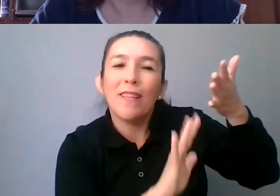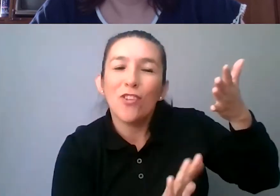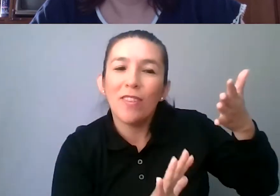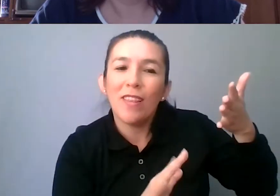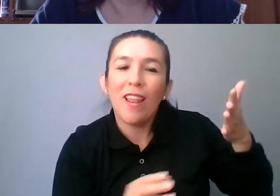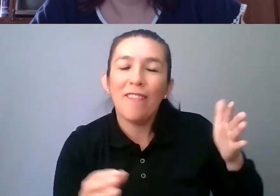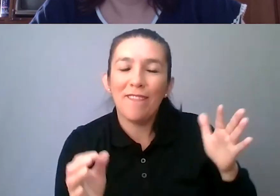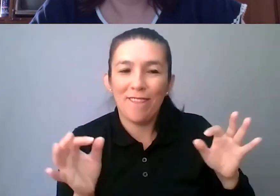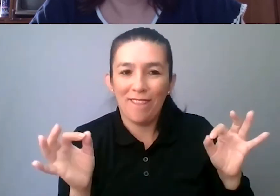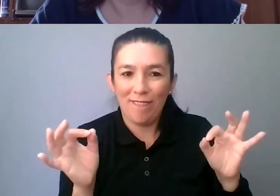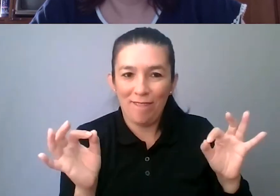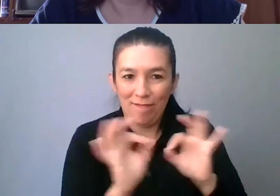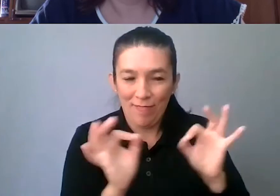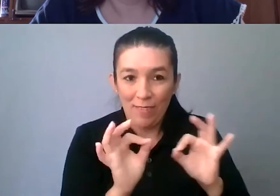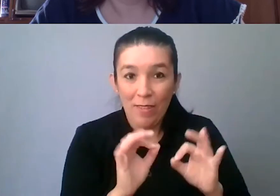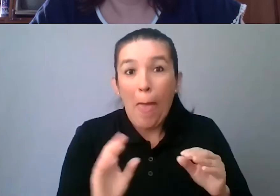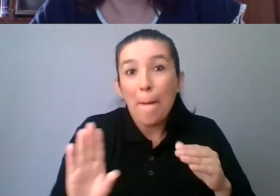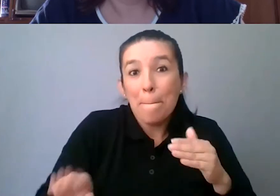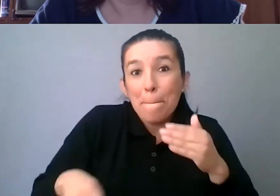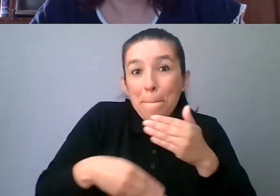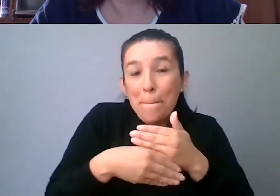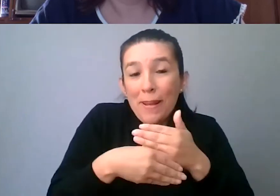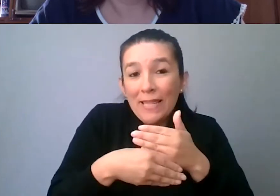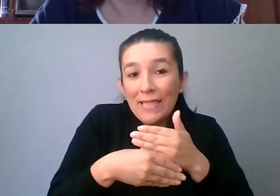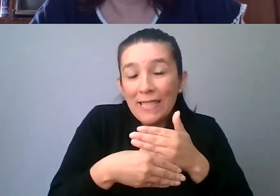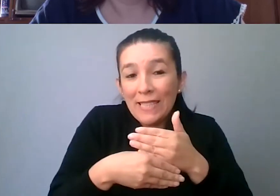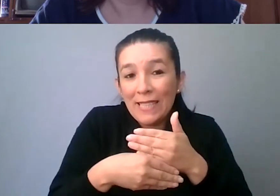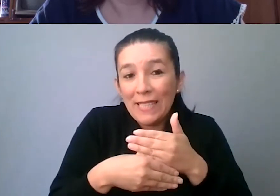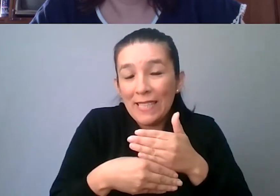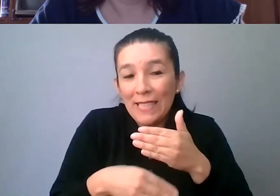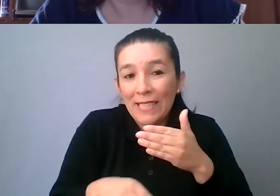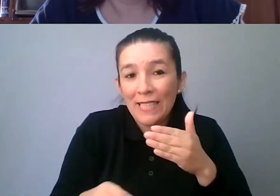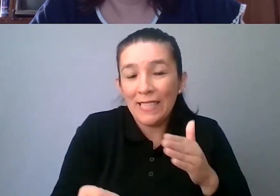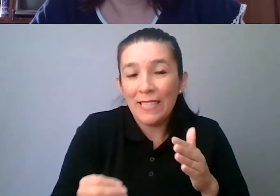agrego la cantilación respectiva,